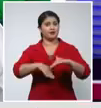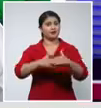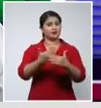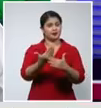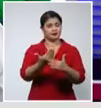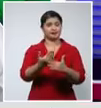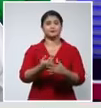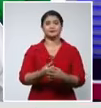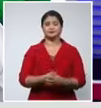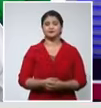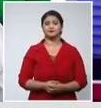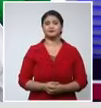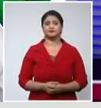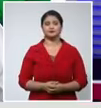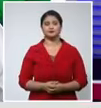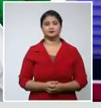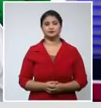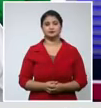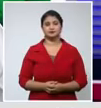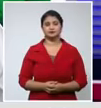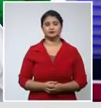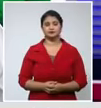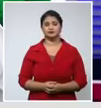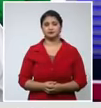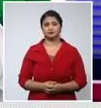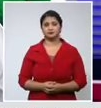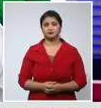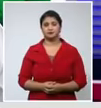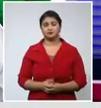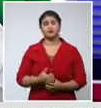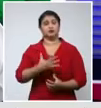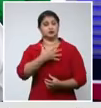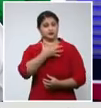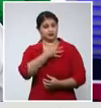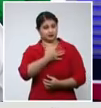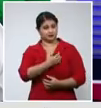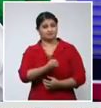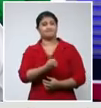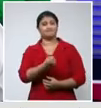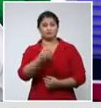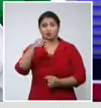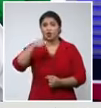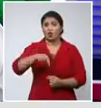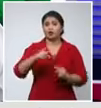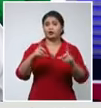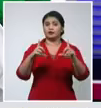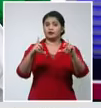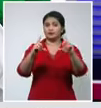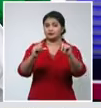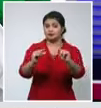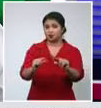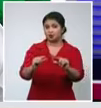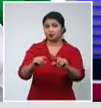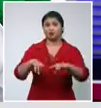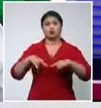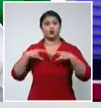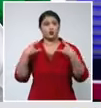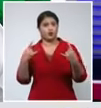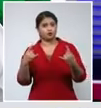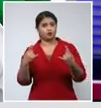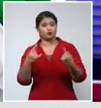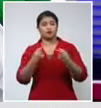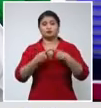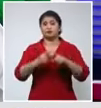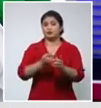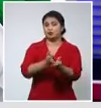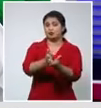lamentablemente una cifra de casos confirmados, que aunque inferior, pero de todas formas muy elevada para